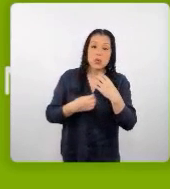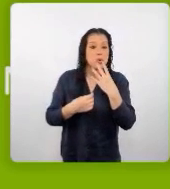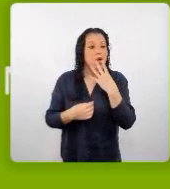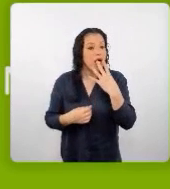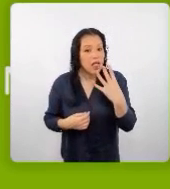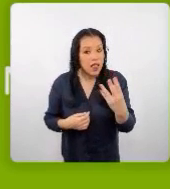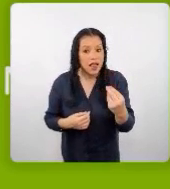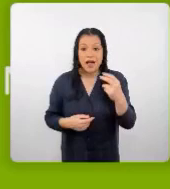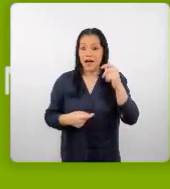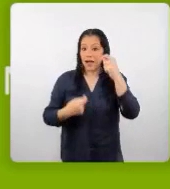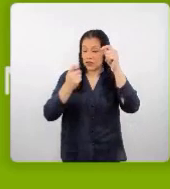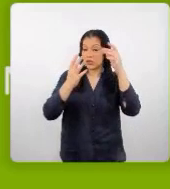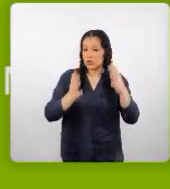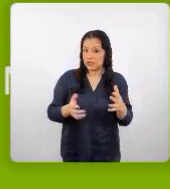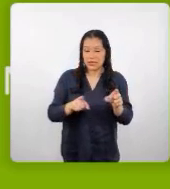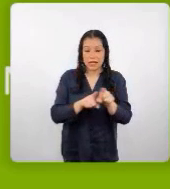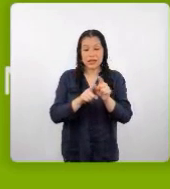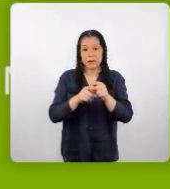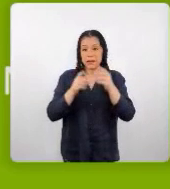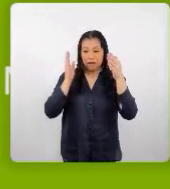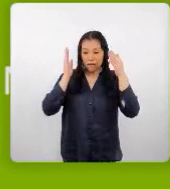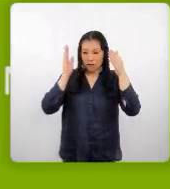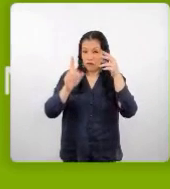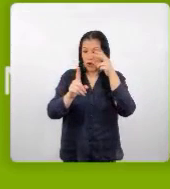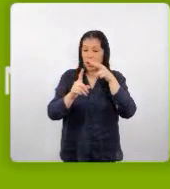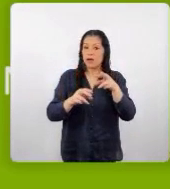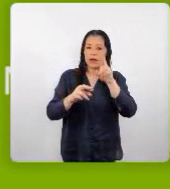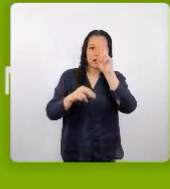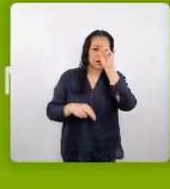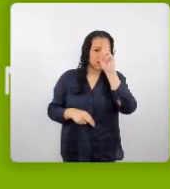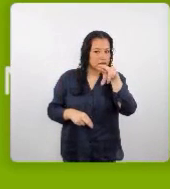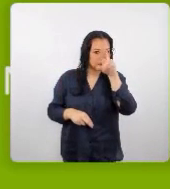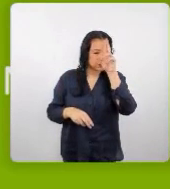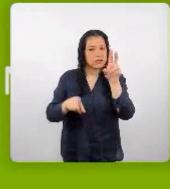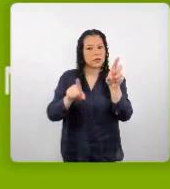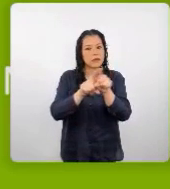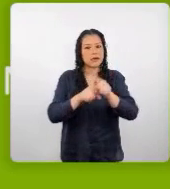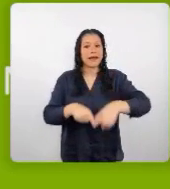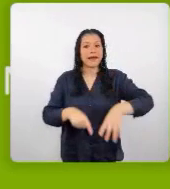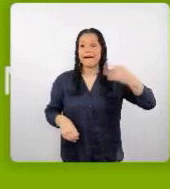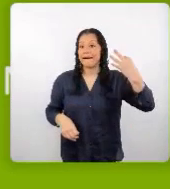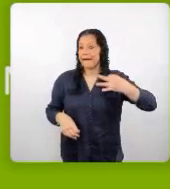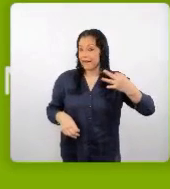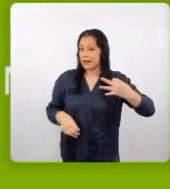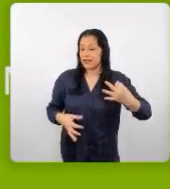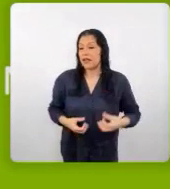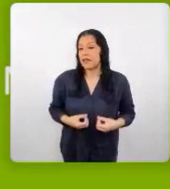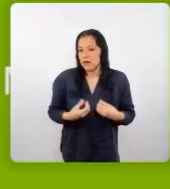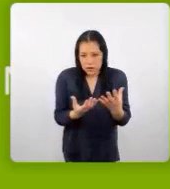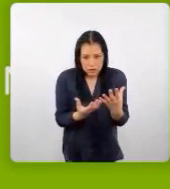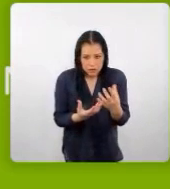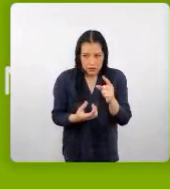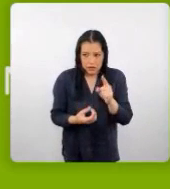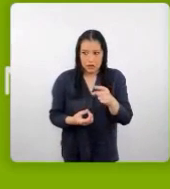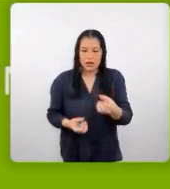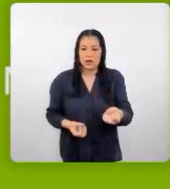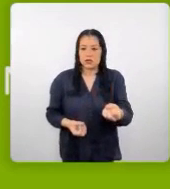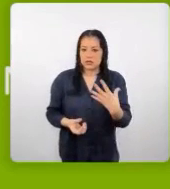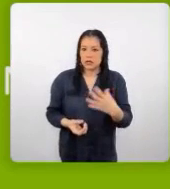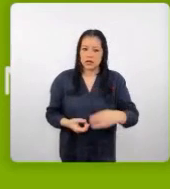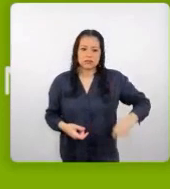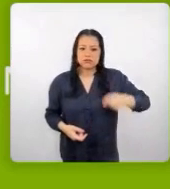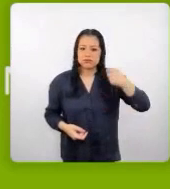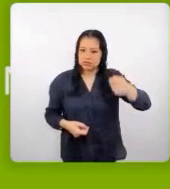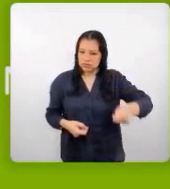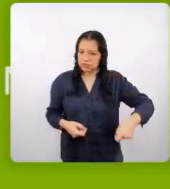turista y muy enfocado en el respeto, pero también en la calidad. No, justamente mencionabas que el gasto es